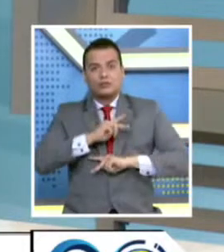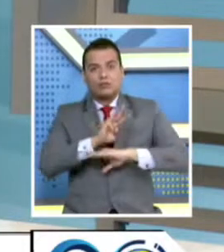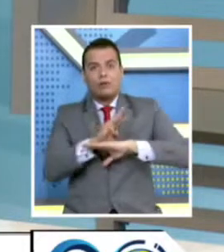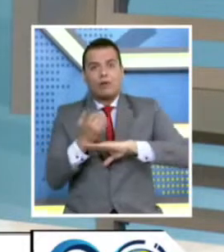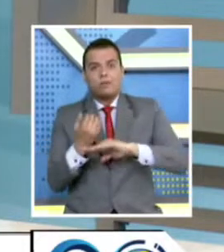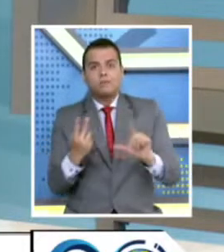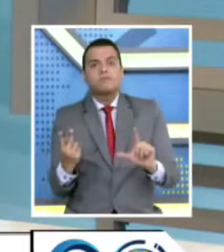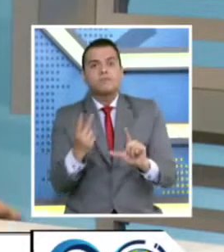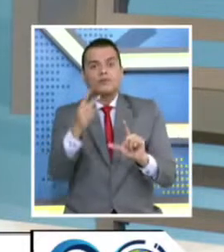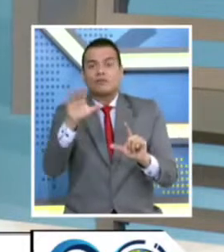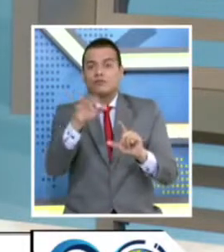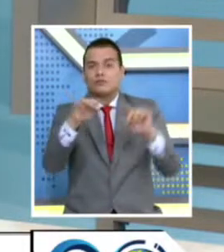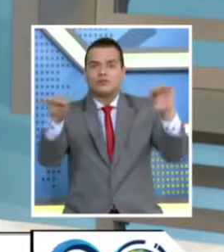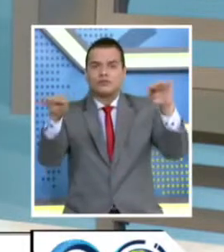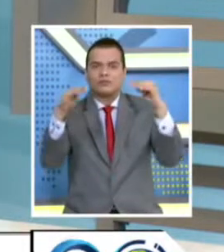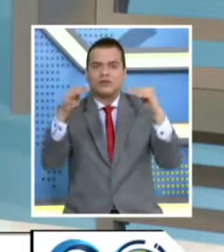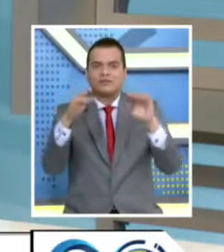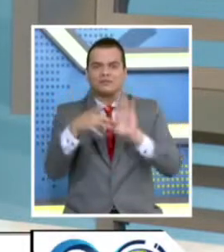portal web